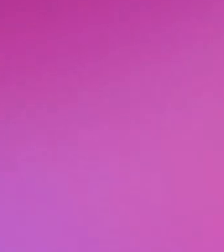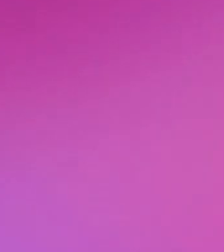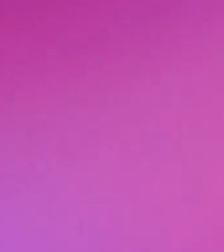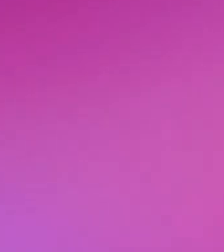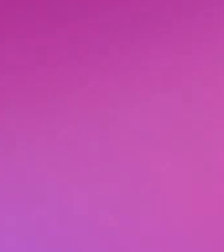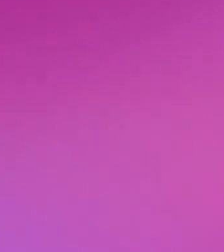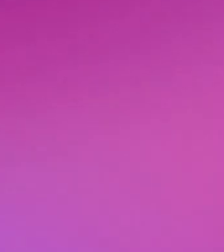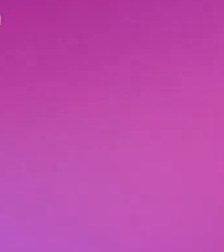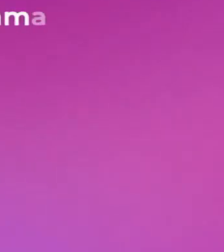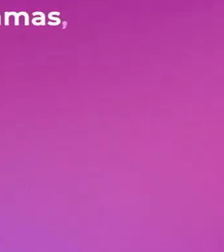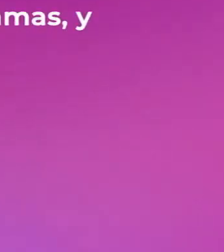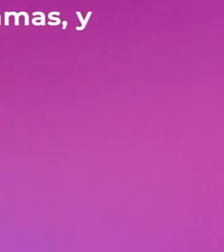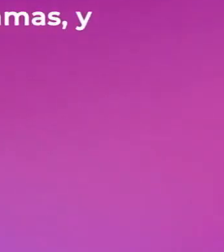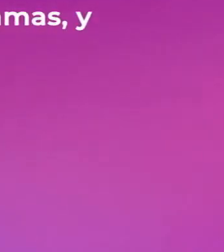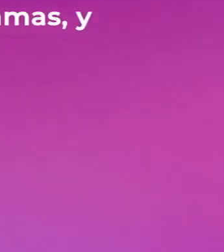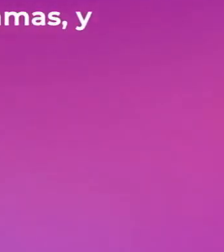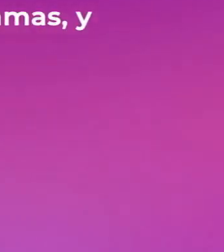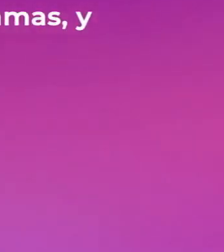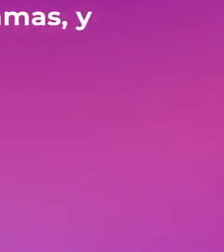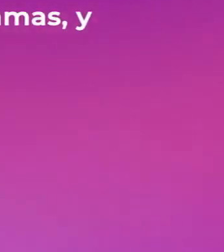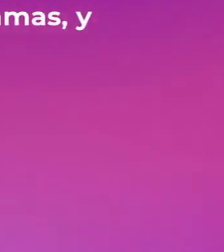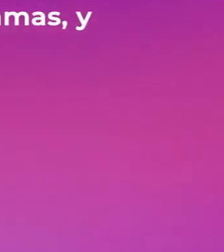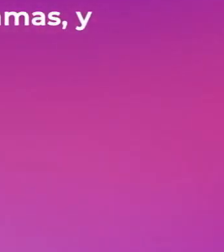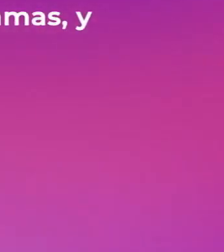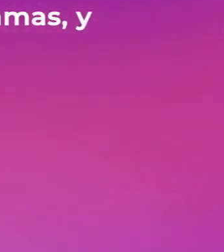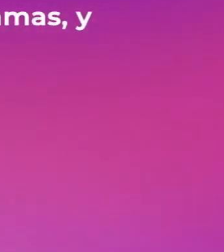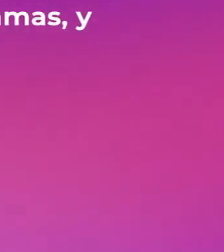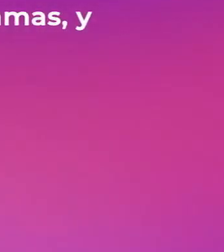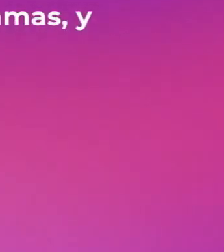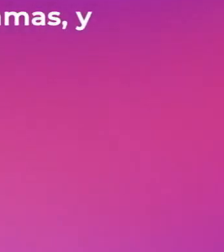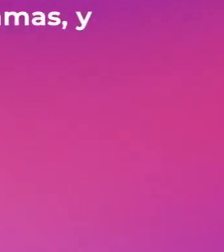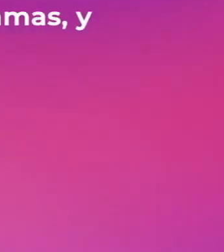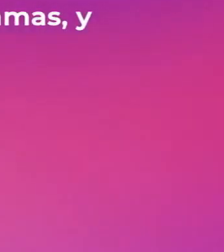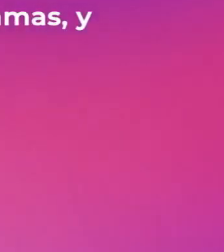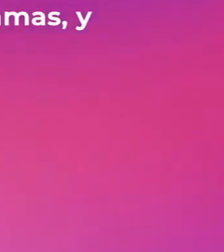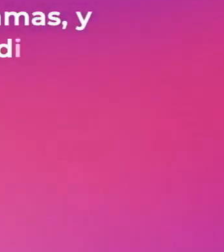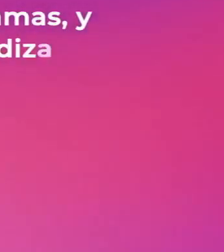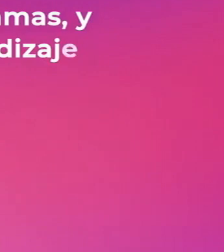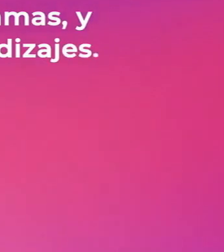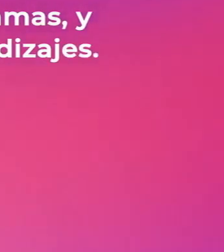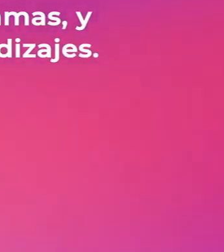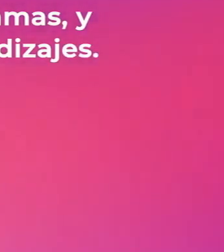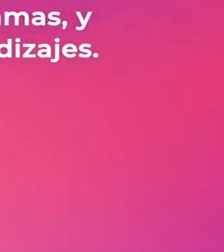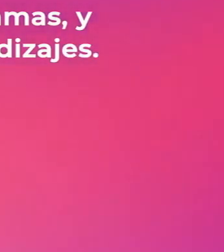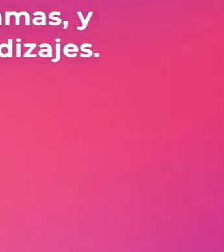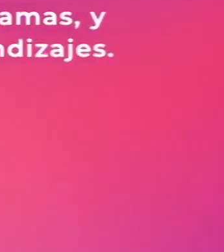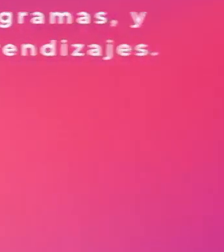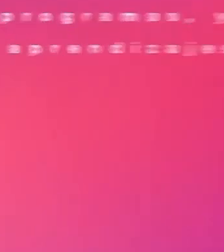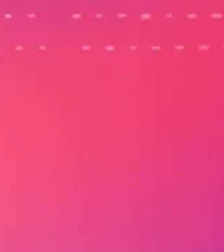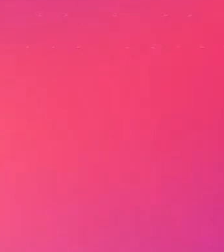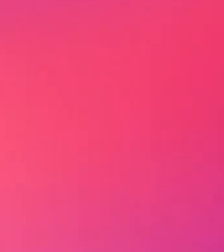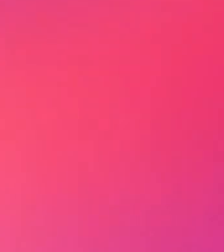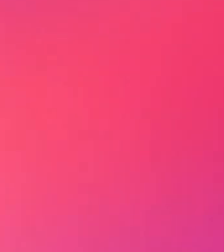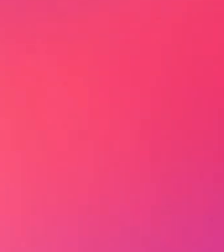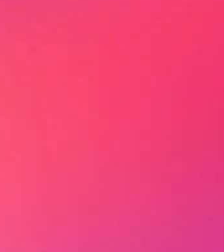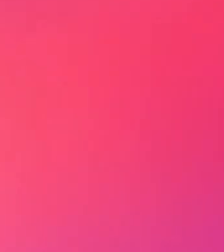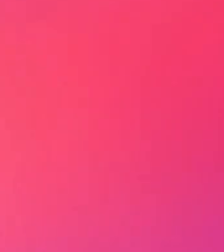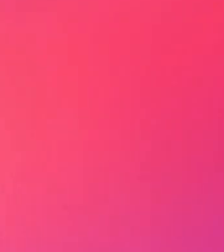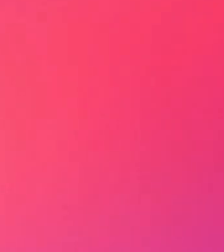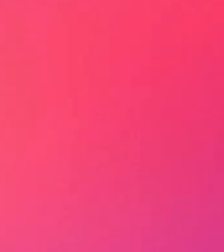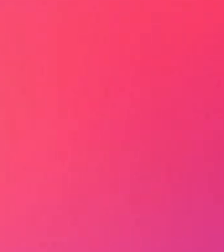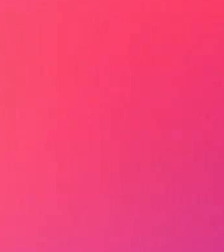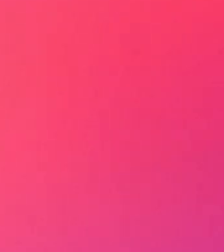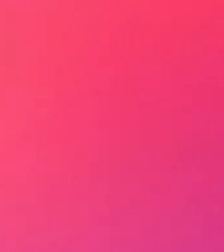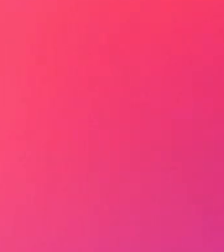aprendeencasa.cep.gov.mx, en donde podrás ver nuevamente los videos de los programas y además encontrarás actividades para fortalecer tus